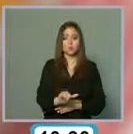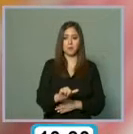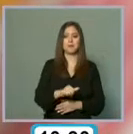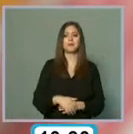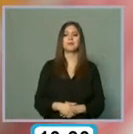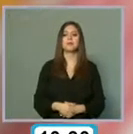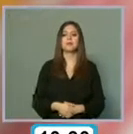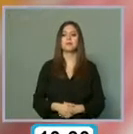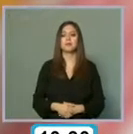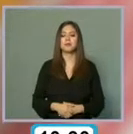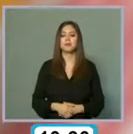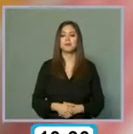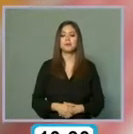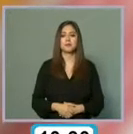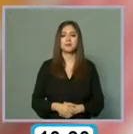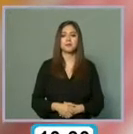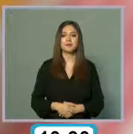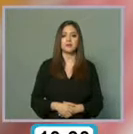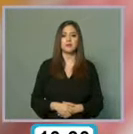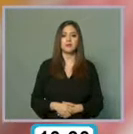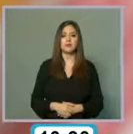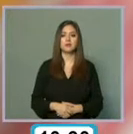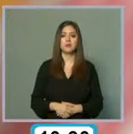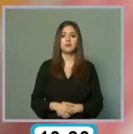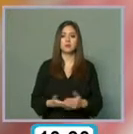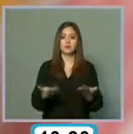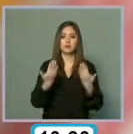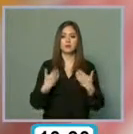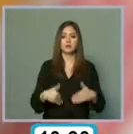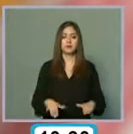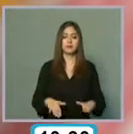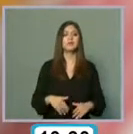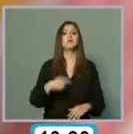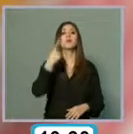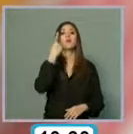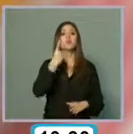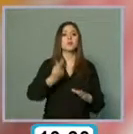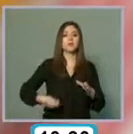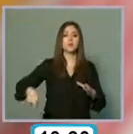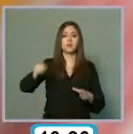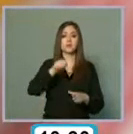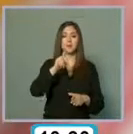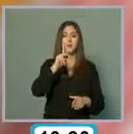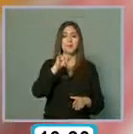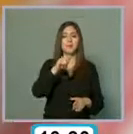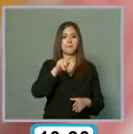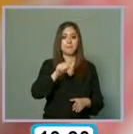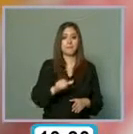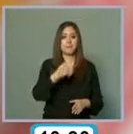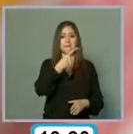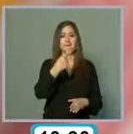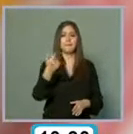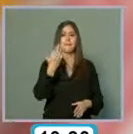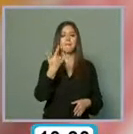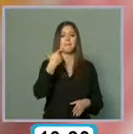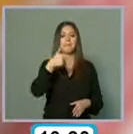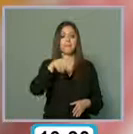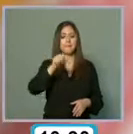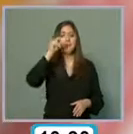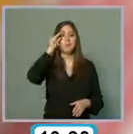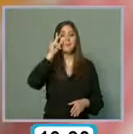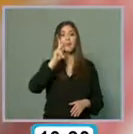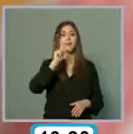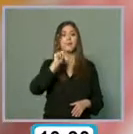y vamos a necesitar también, ahorita viene una cucharada de pimienta, ¿Qué más? 150 gramos de uva